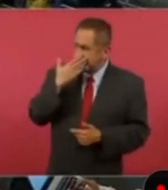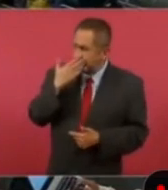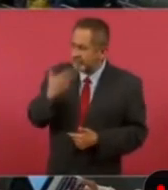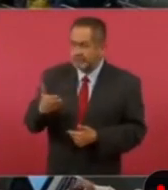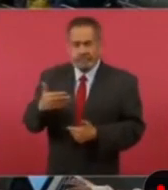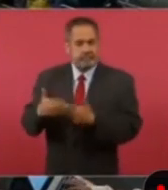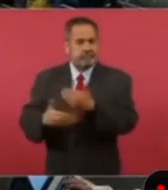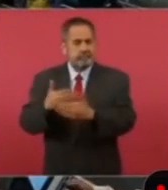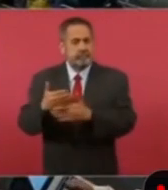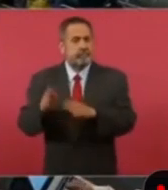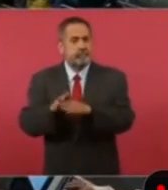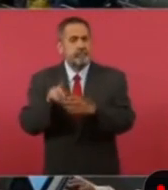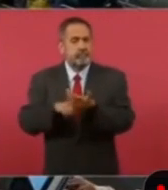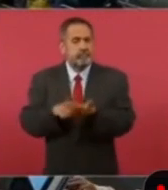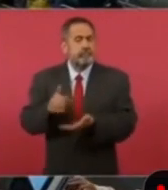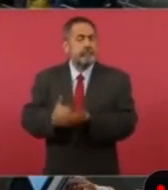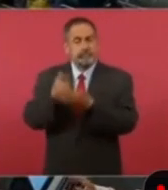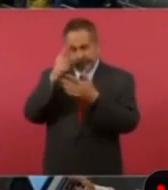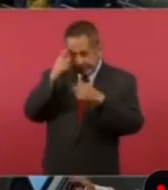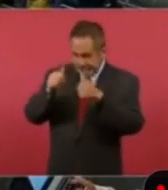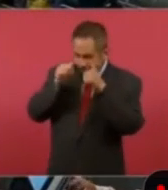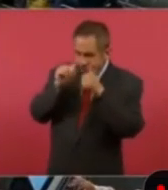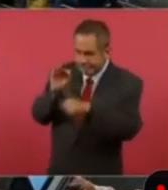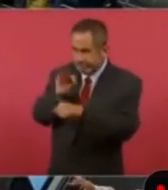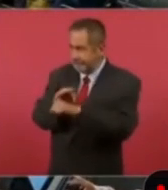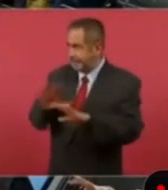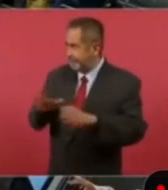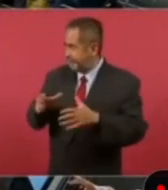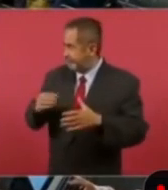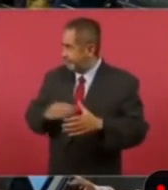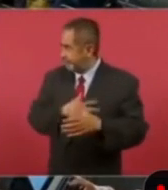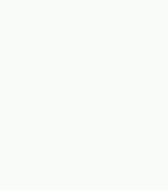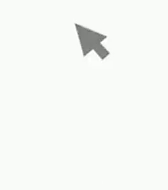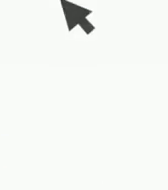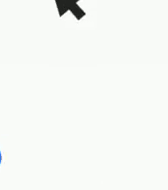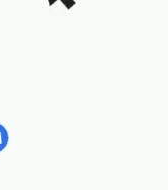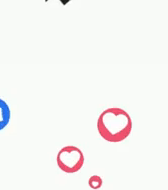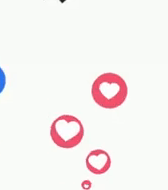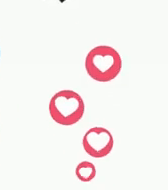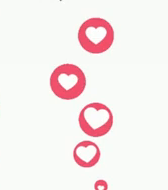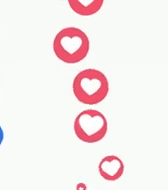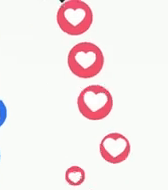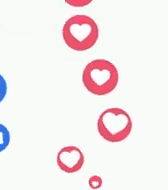lograr que haya bienestar en nuestro país.